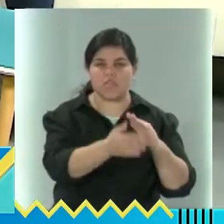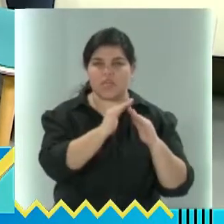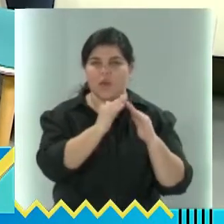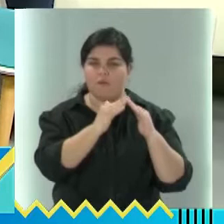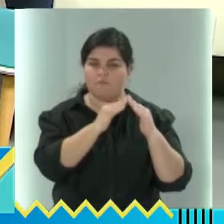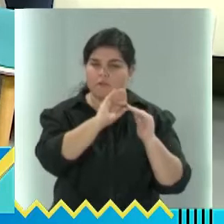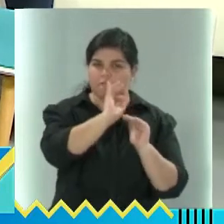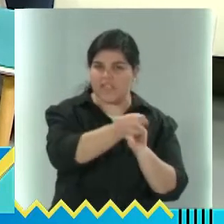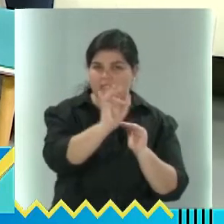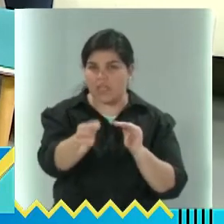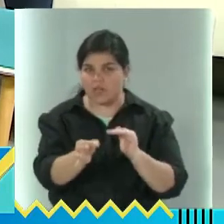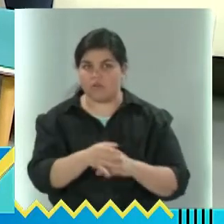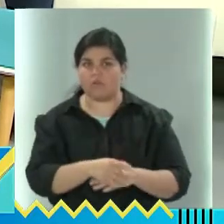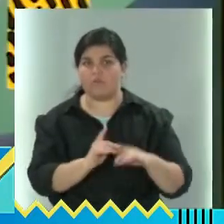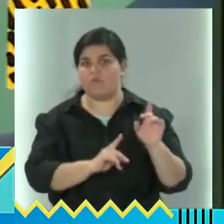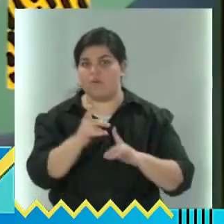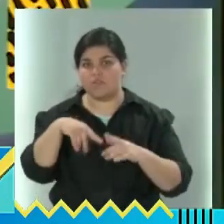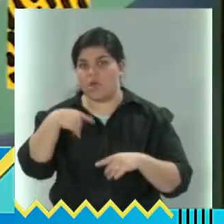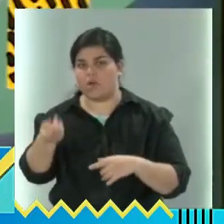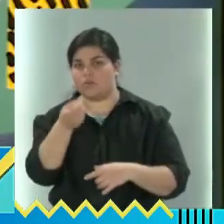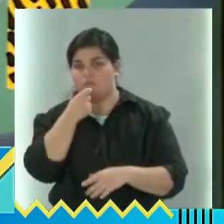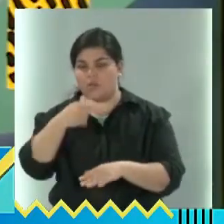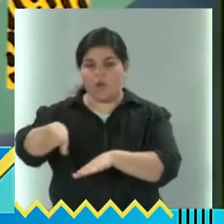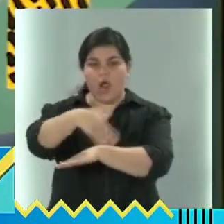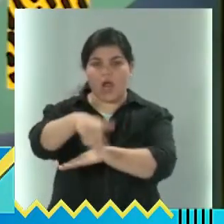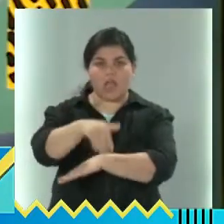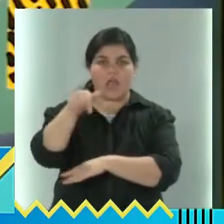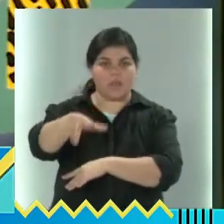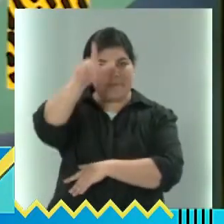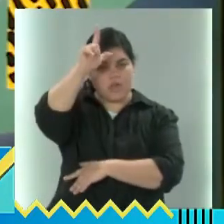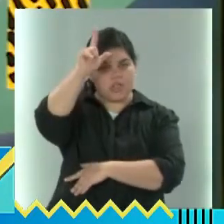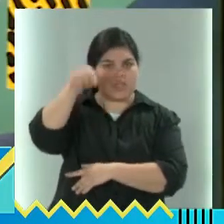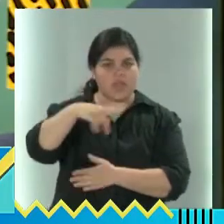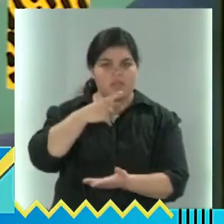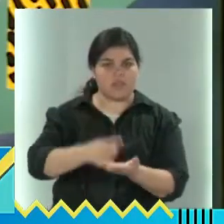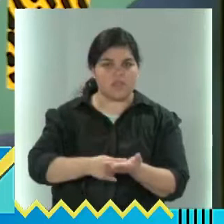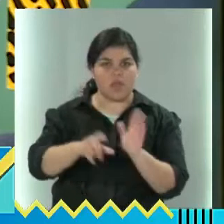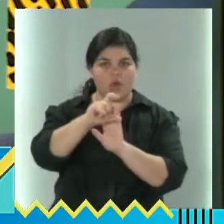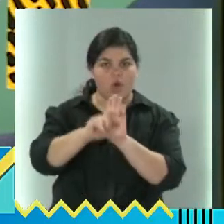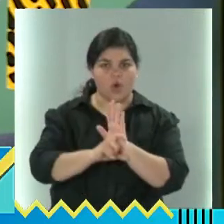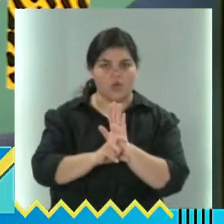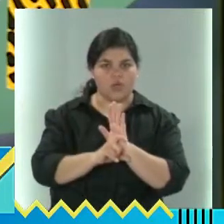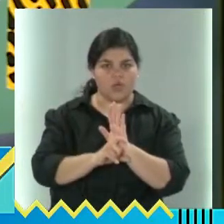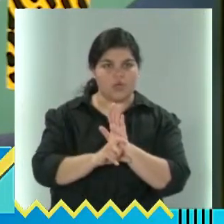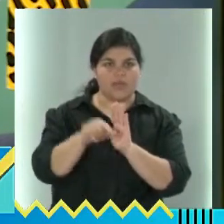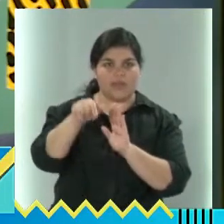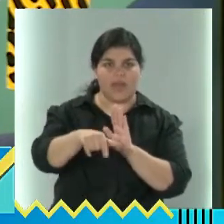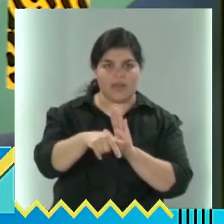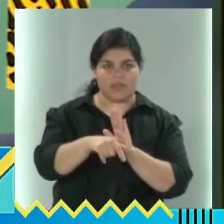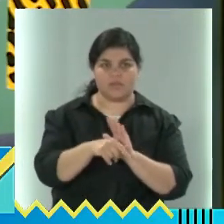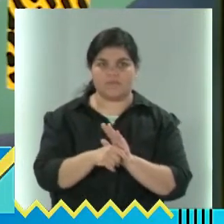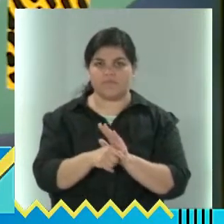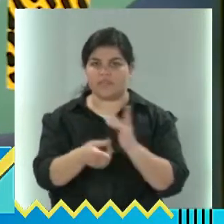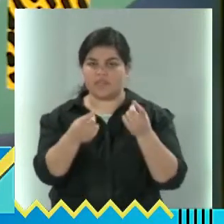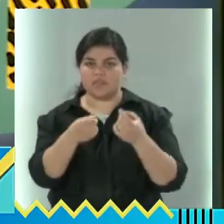casos, que es lo más común, es lo que sucede en la calle, en donde la policía va a tener que aplicar el código y vamos a tener que tener